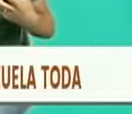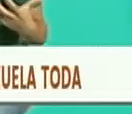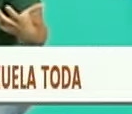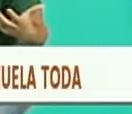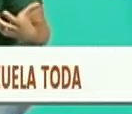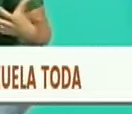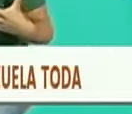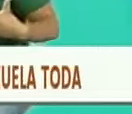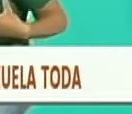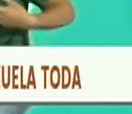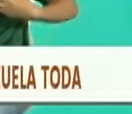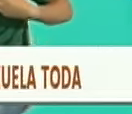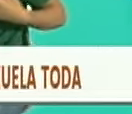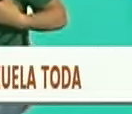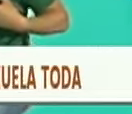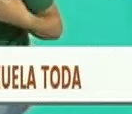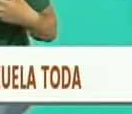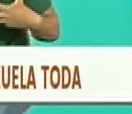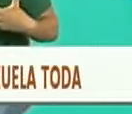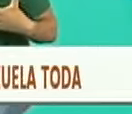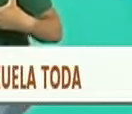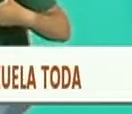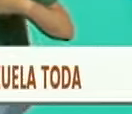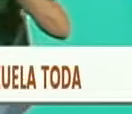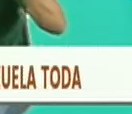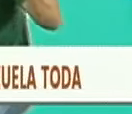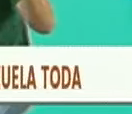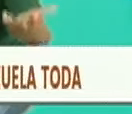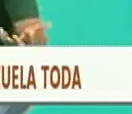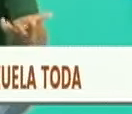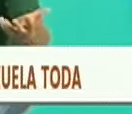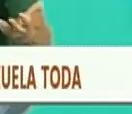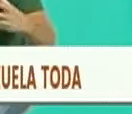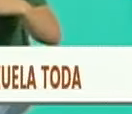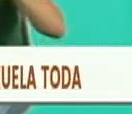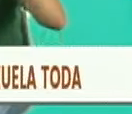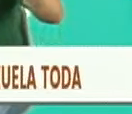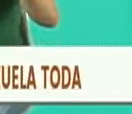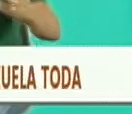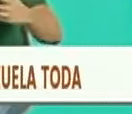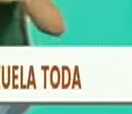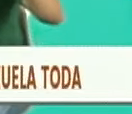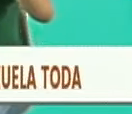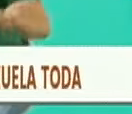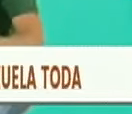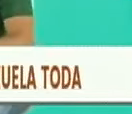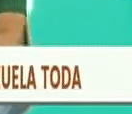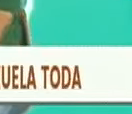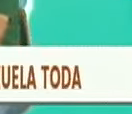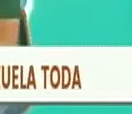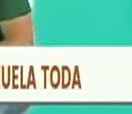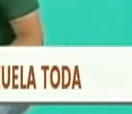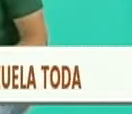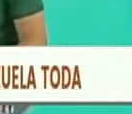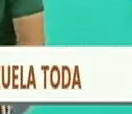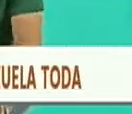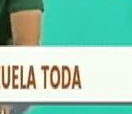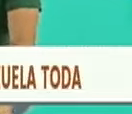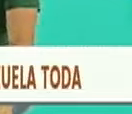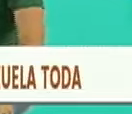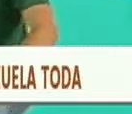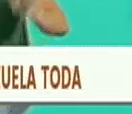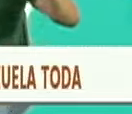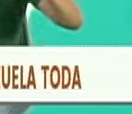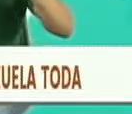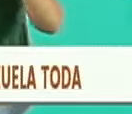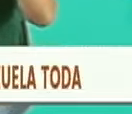que sumarse, tienen que poner toda su maquinaria, pero sobre todo tiene que ser una campaña de la ciudadanía, de los cultores, de los jóvenes. Ahorita hablaba por